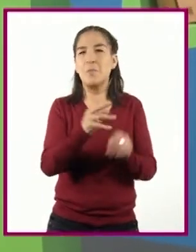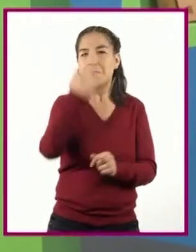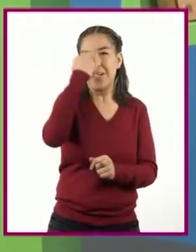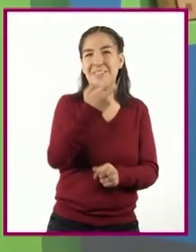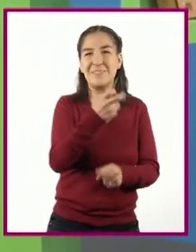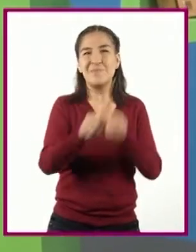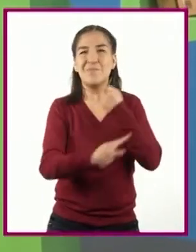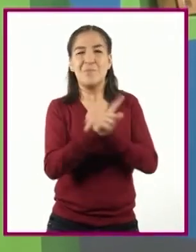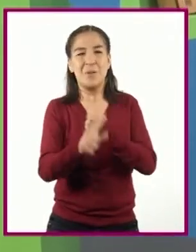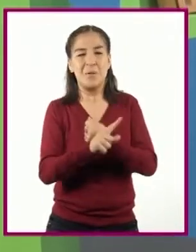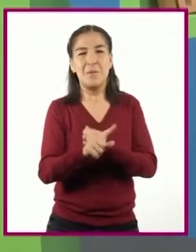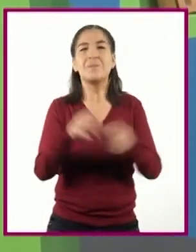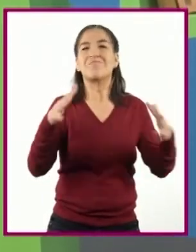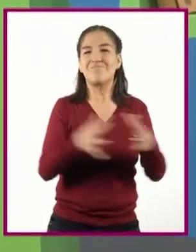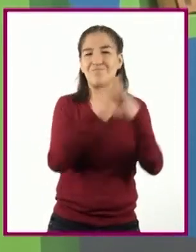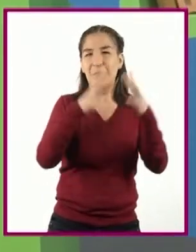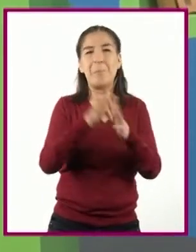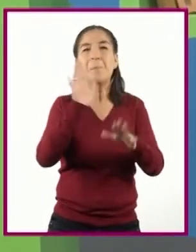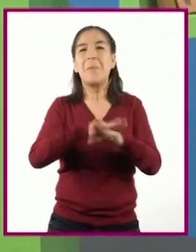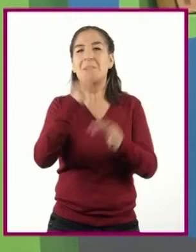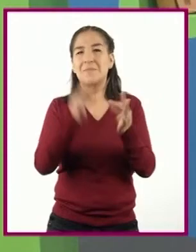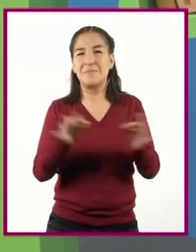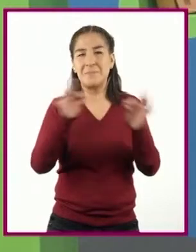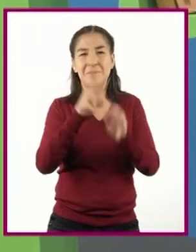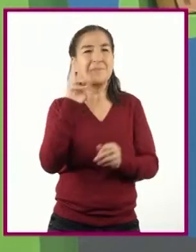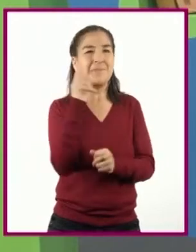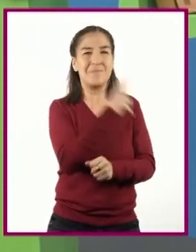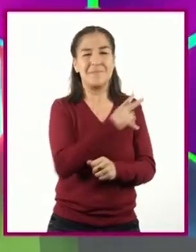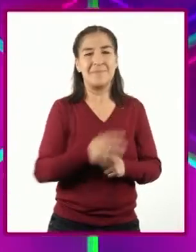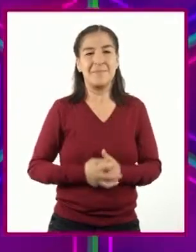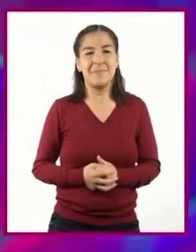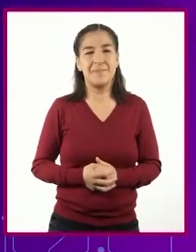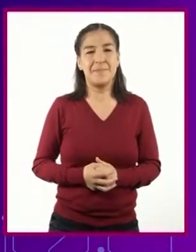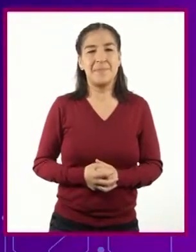este conflicto y sus batallas más importantes. Corre video.